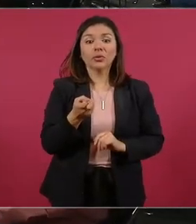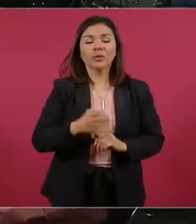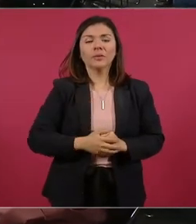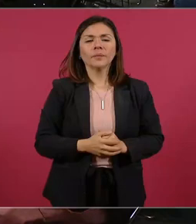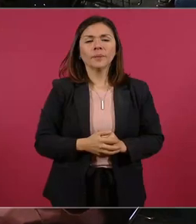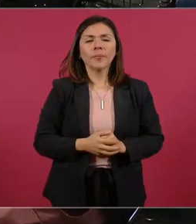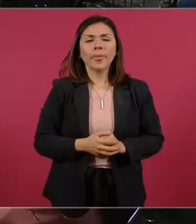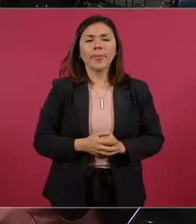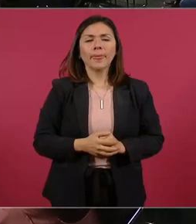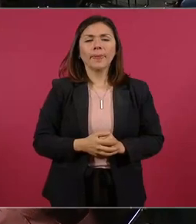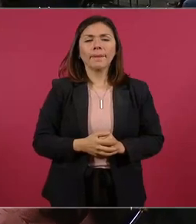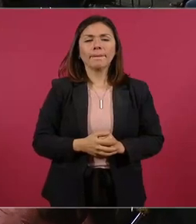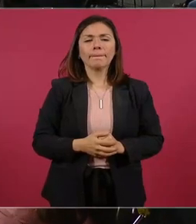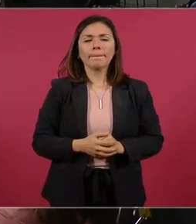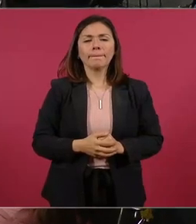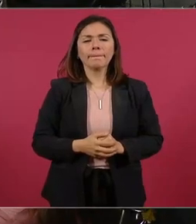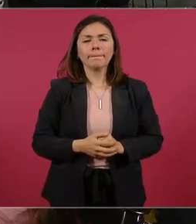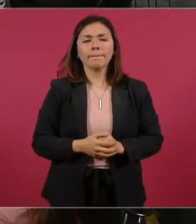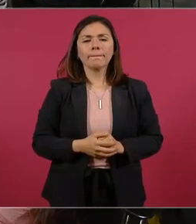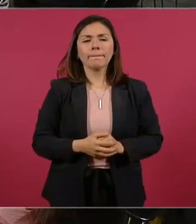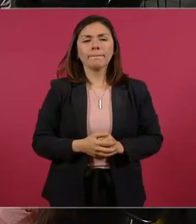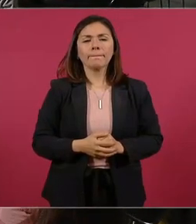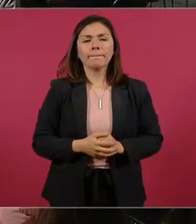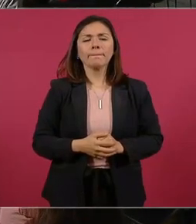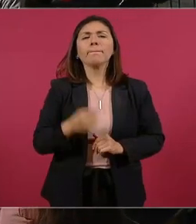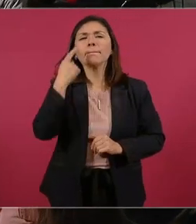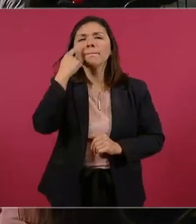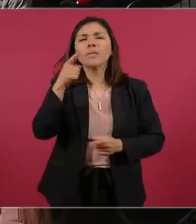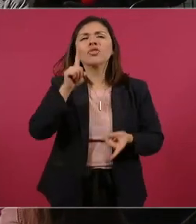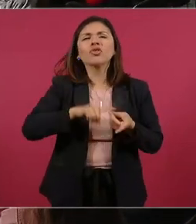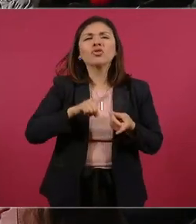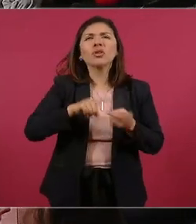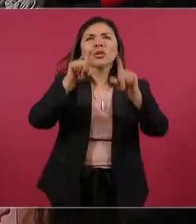miles de votos. ¿A dónde está?